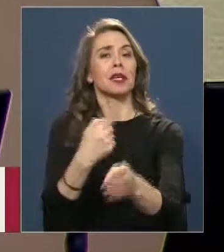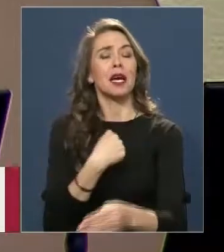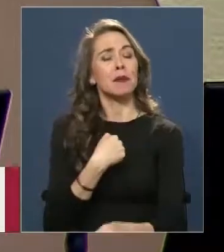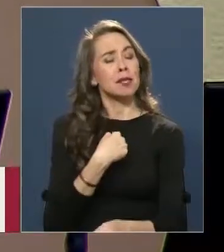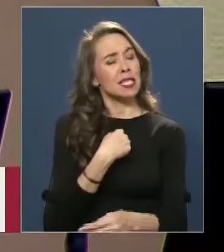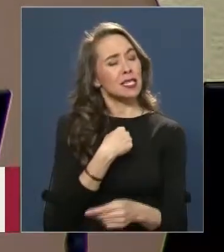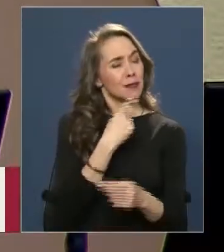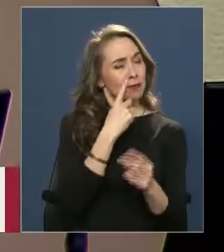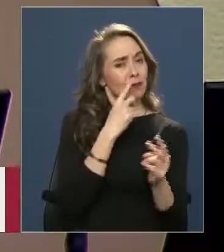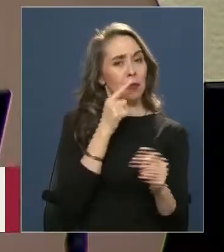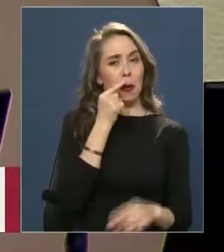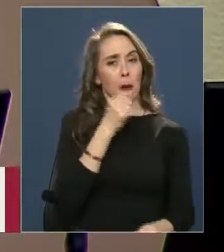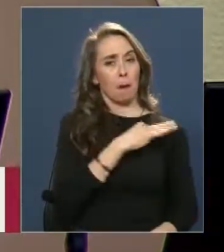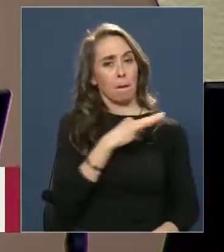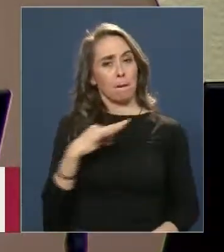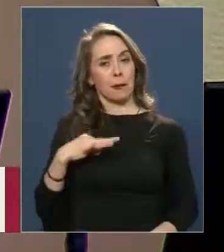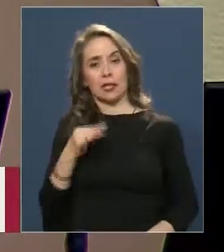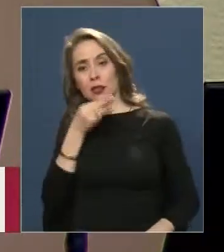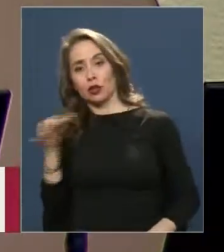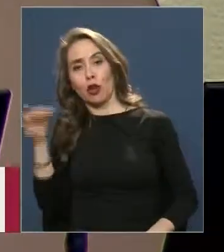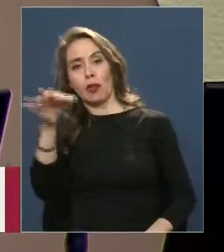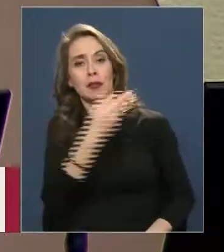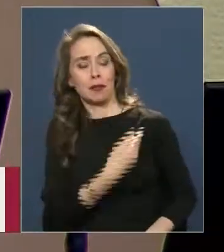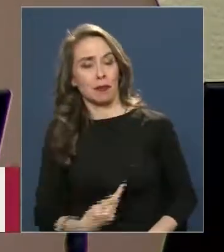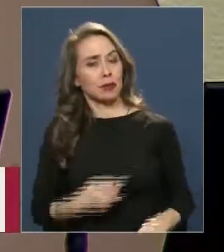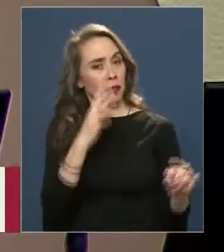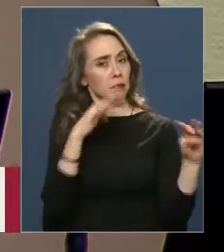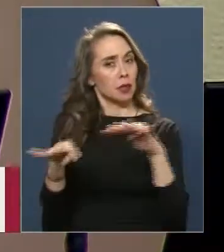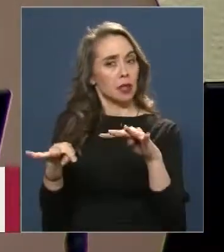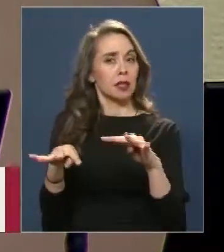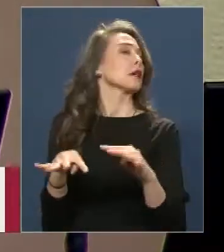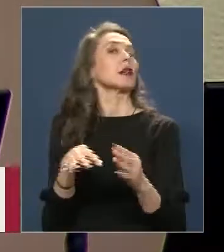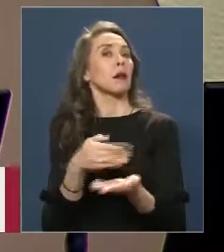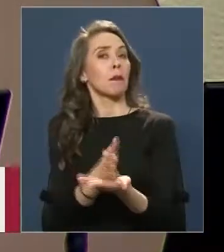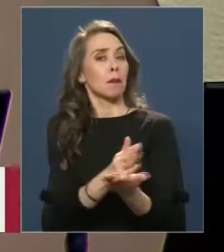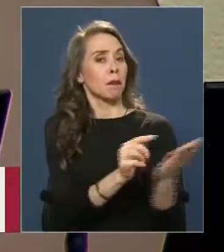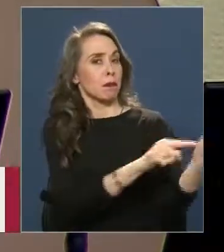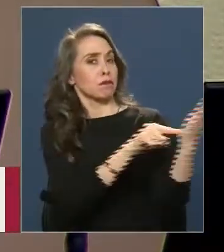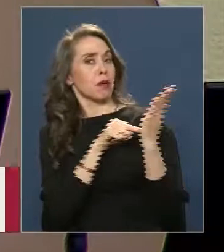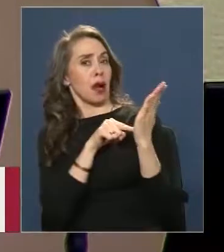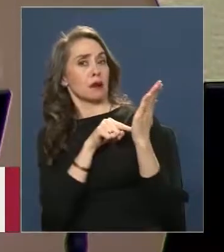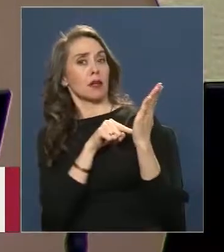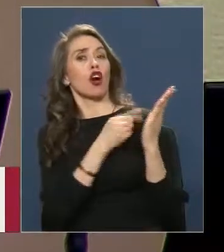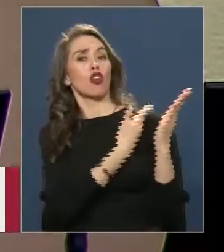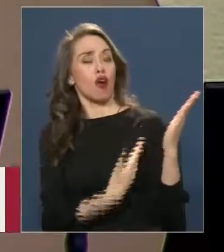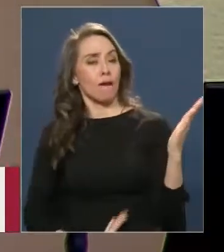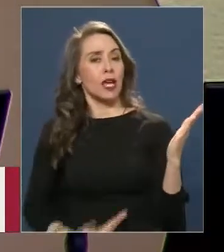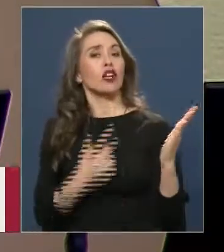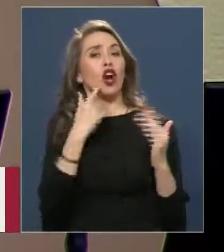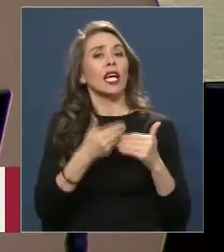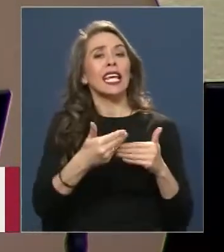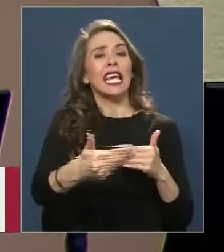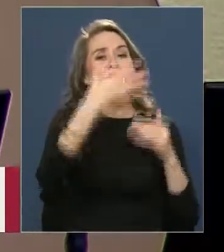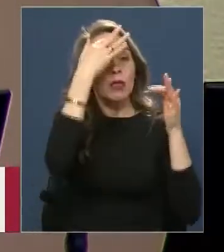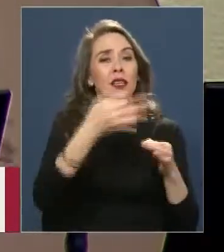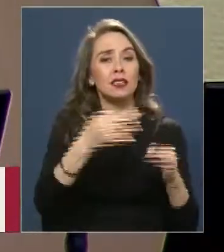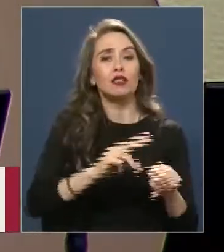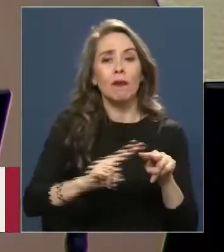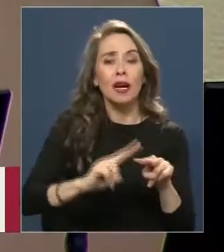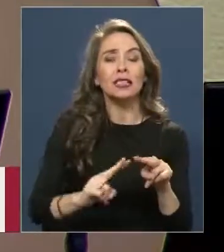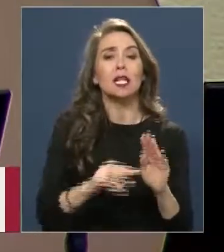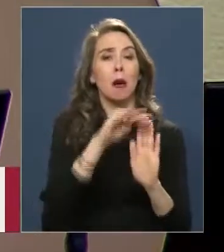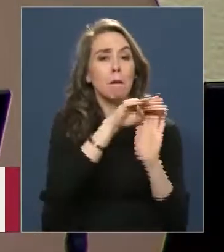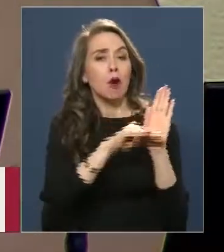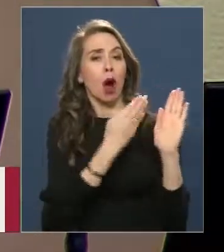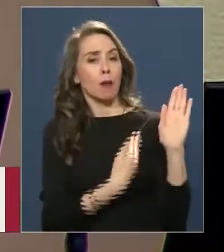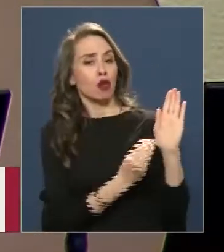llama la atención, ministro, por su intermedio, presidenta, que la hoja de ruta que propone un gobierno, las medidas que quiere hacer y que proponen un